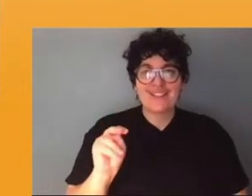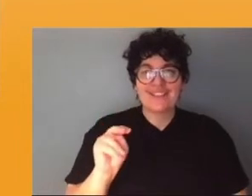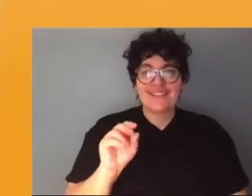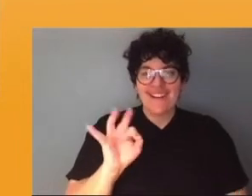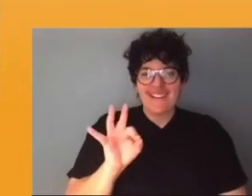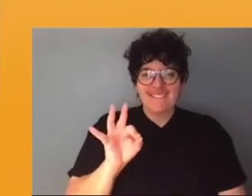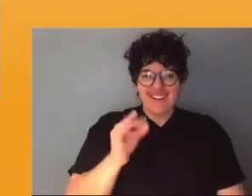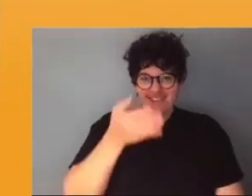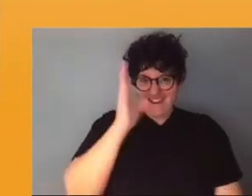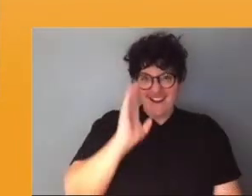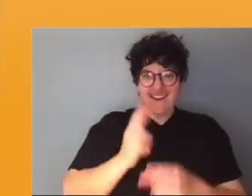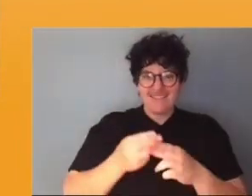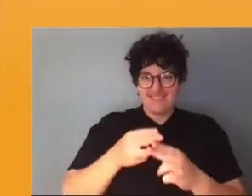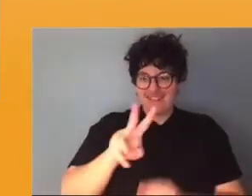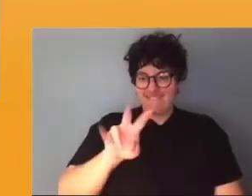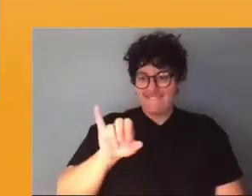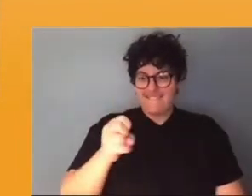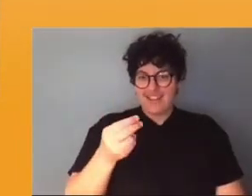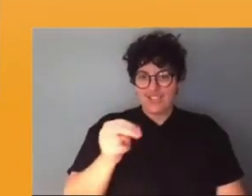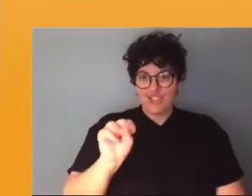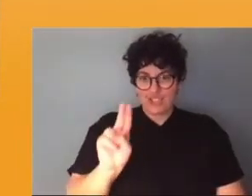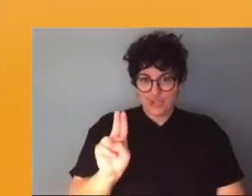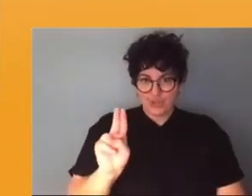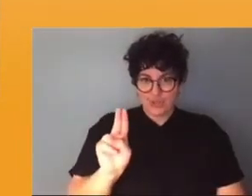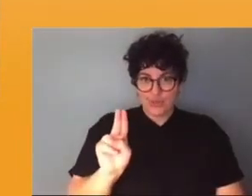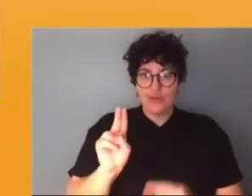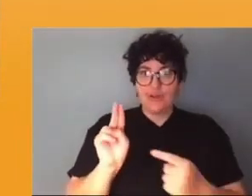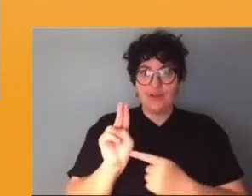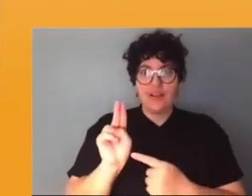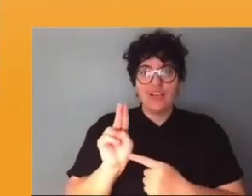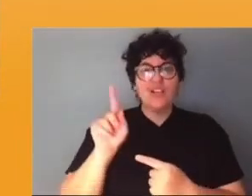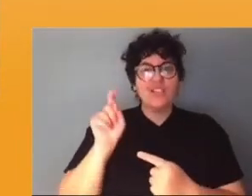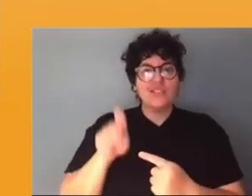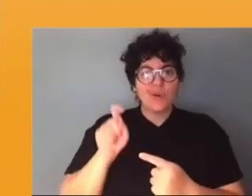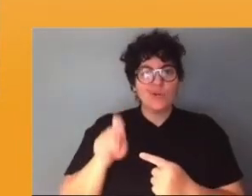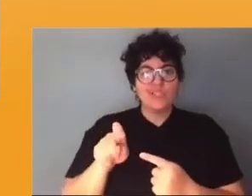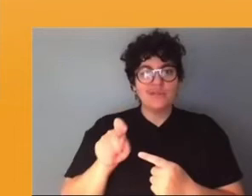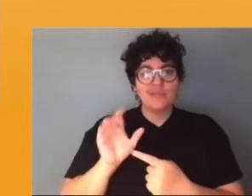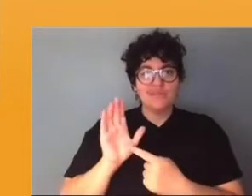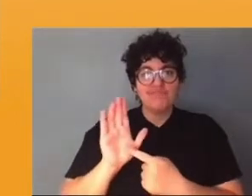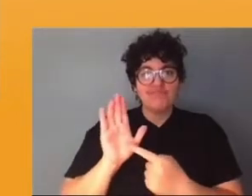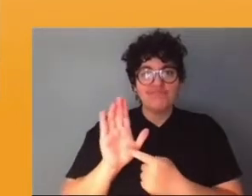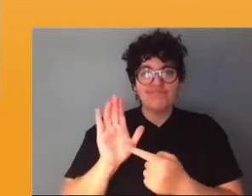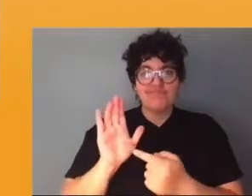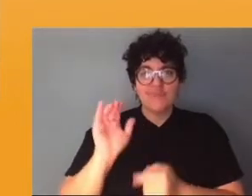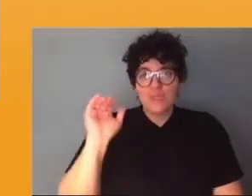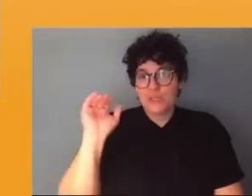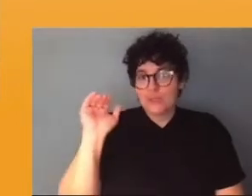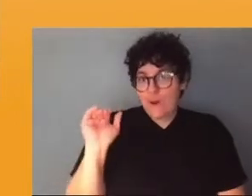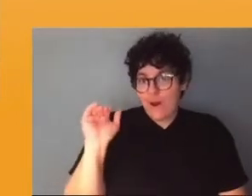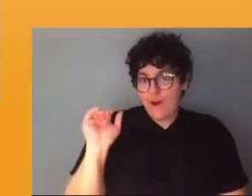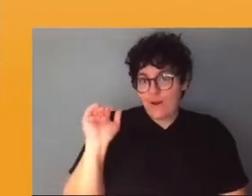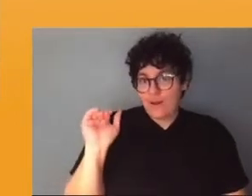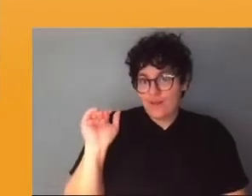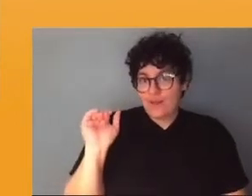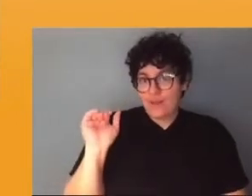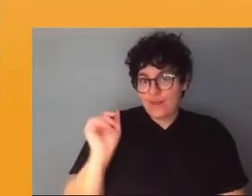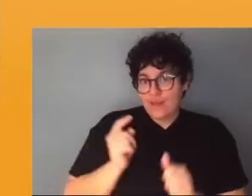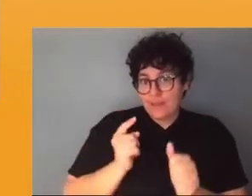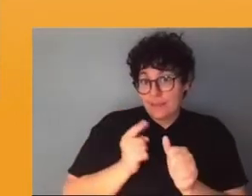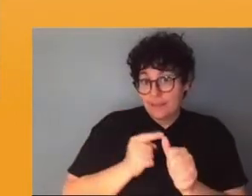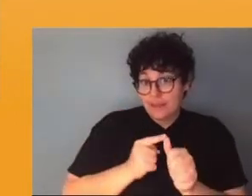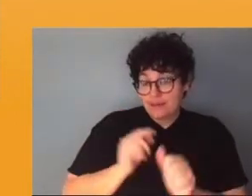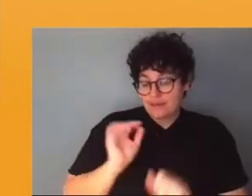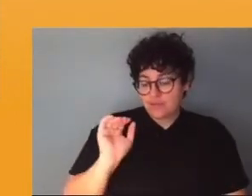Vishnu, y ese se supone que se debe de mostrar o personificar como muy pequeño de